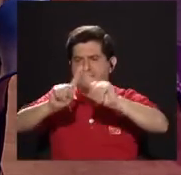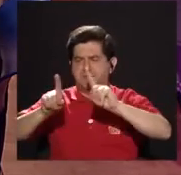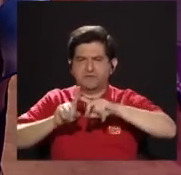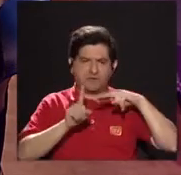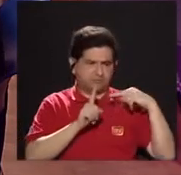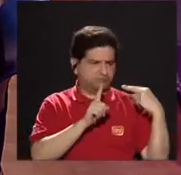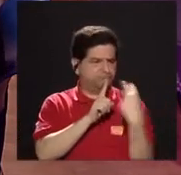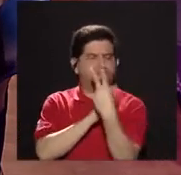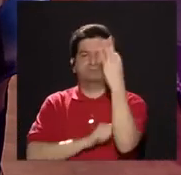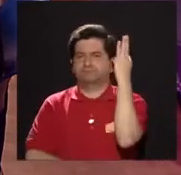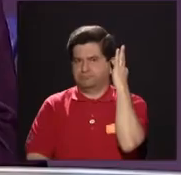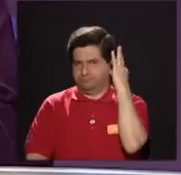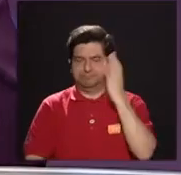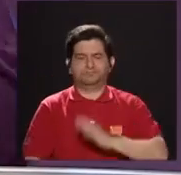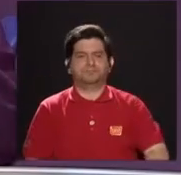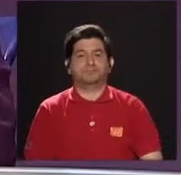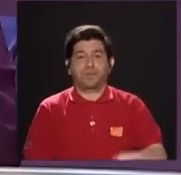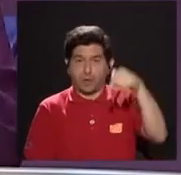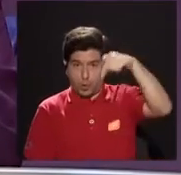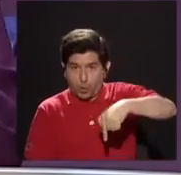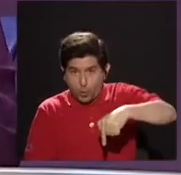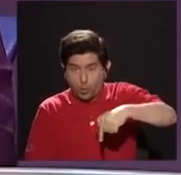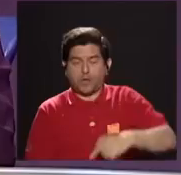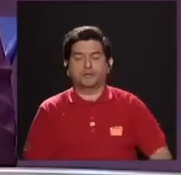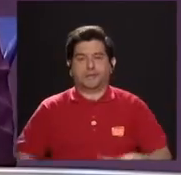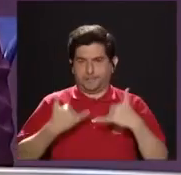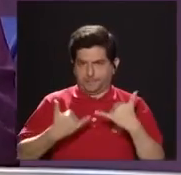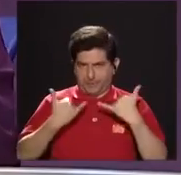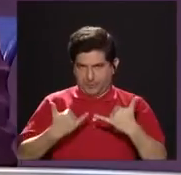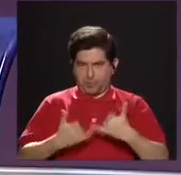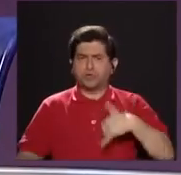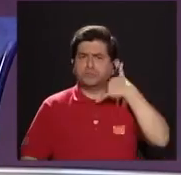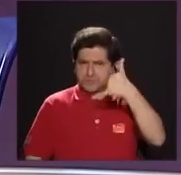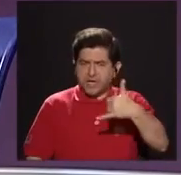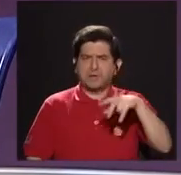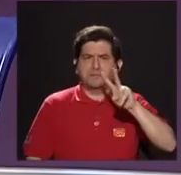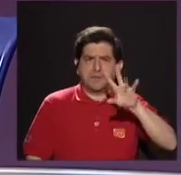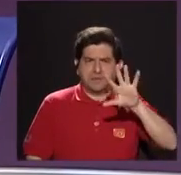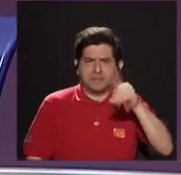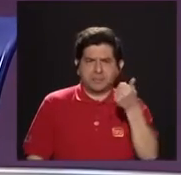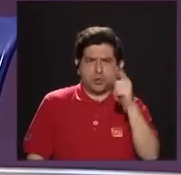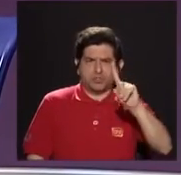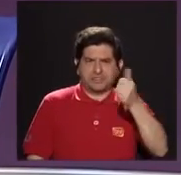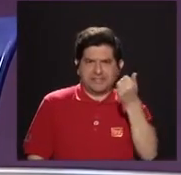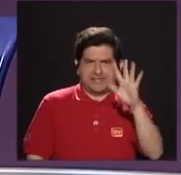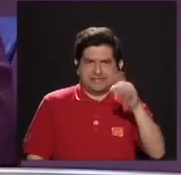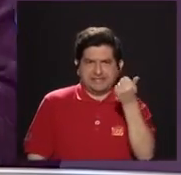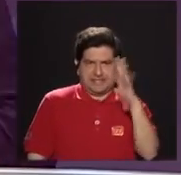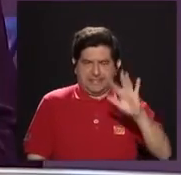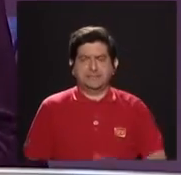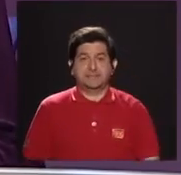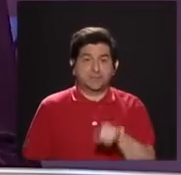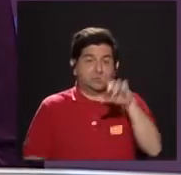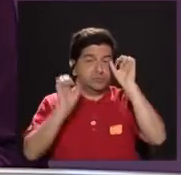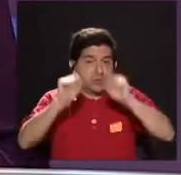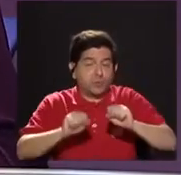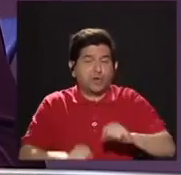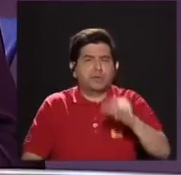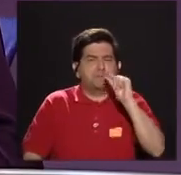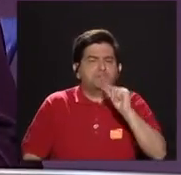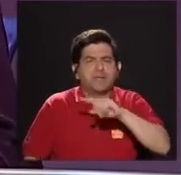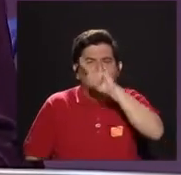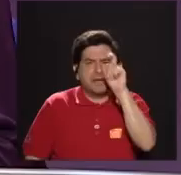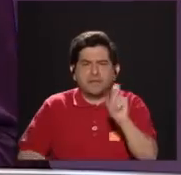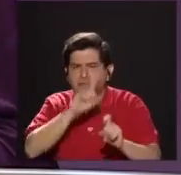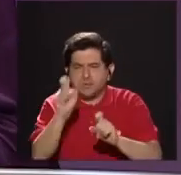diversas miradas femeninas. Hoy estamos en vivo, puede llamarnos al 2511 1515 para hacernos sus breves